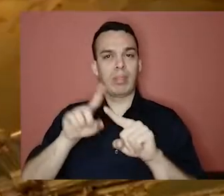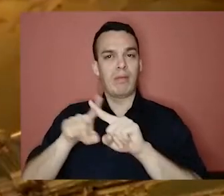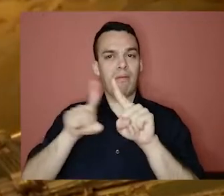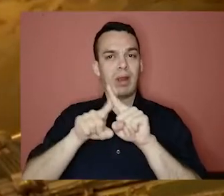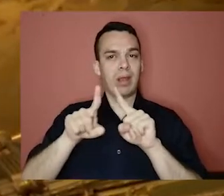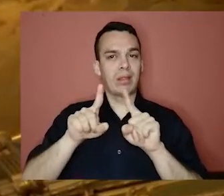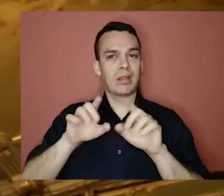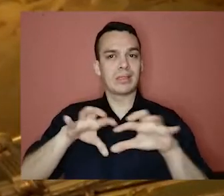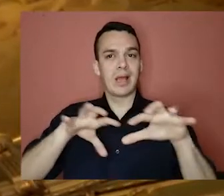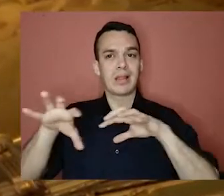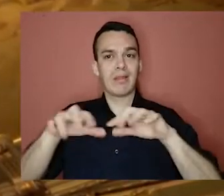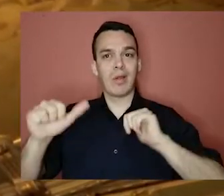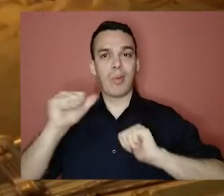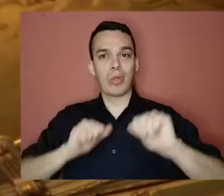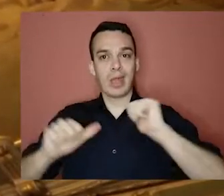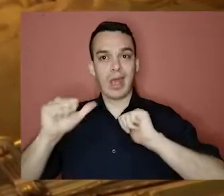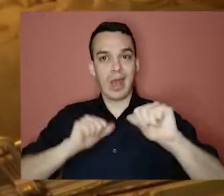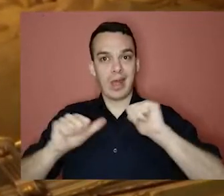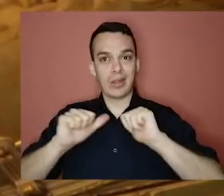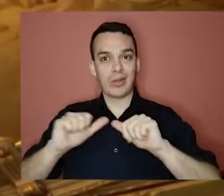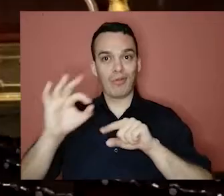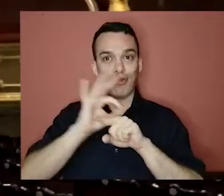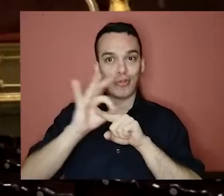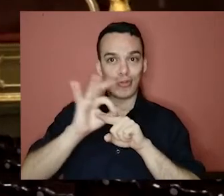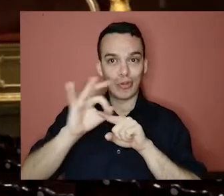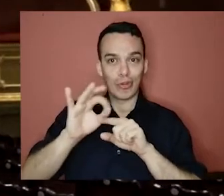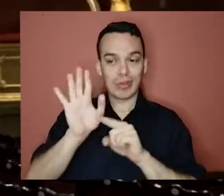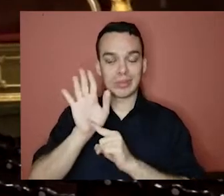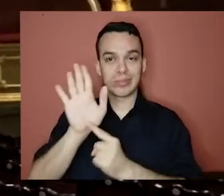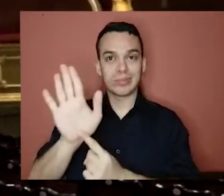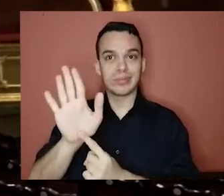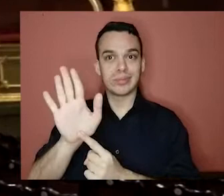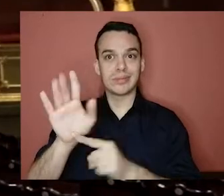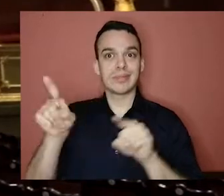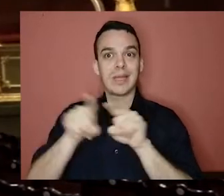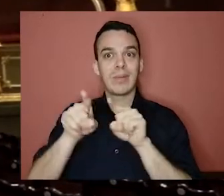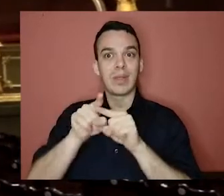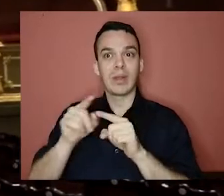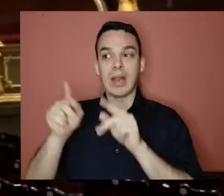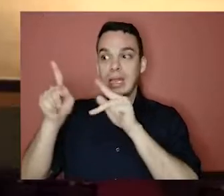y la tragedia. Además de fungir sus actividades como teatro